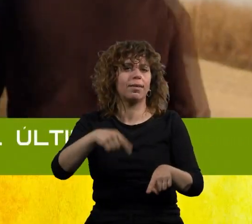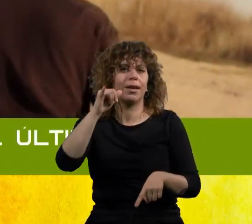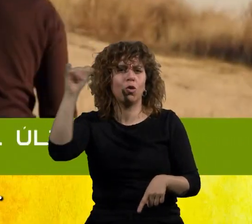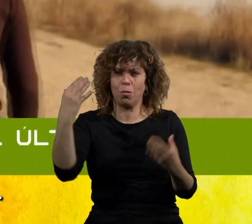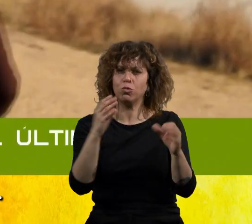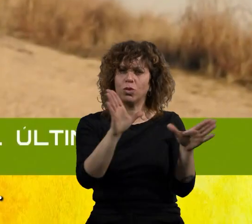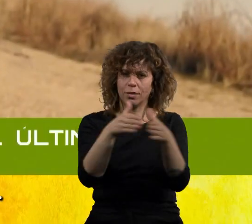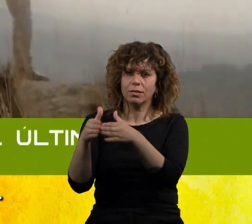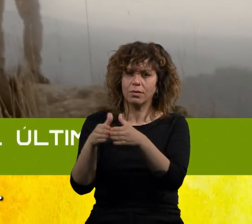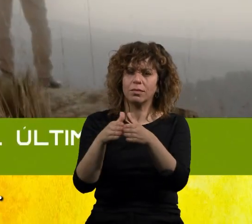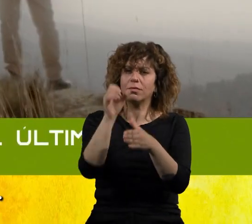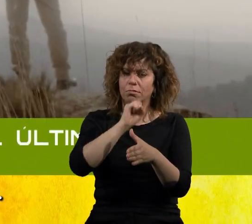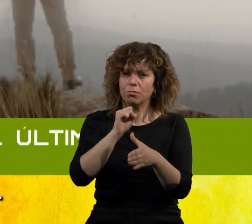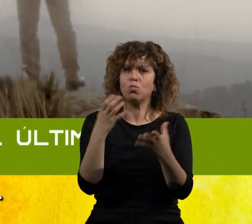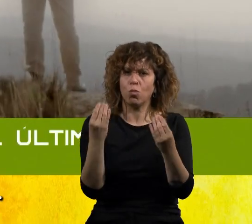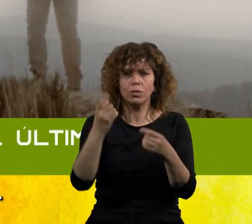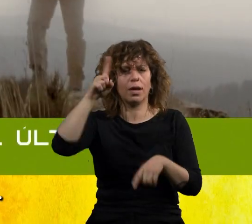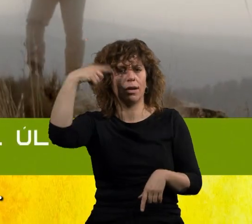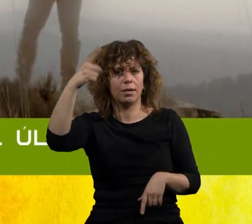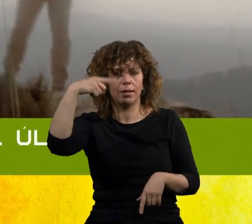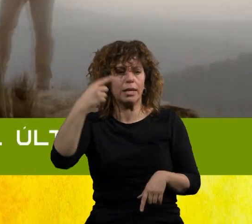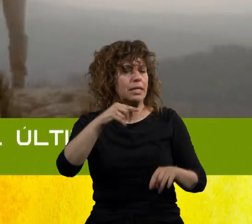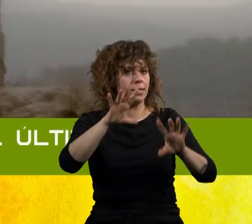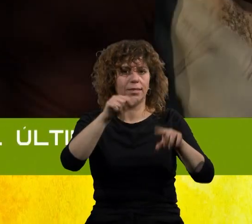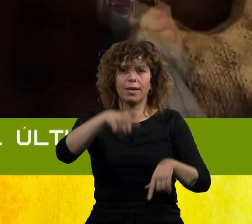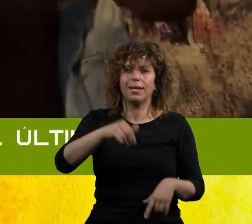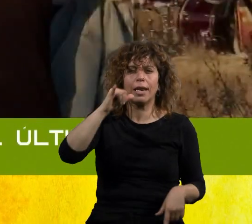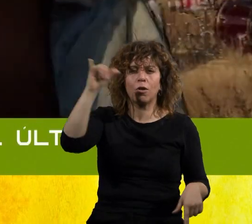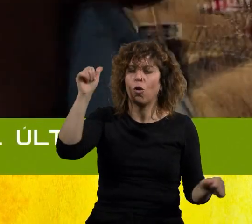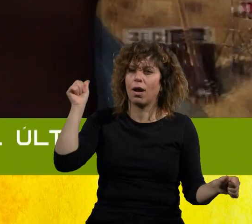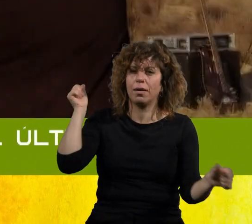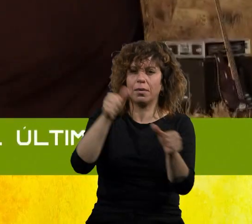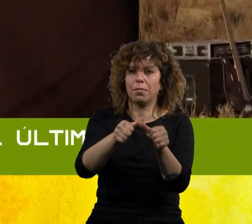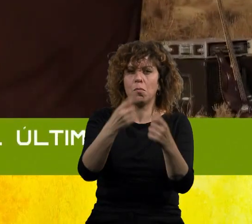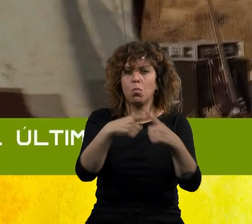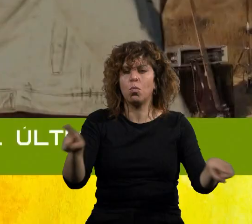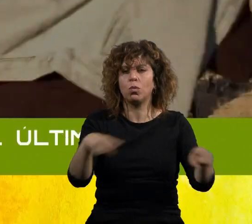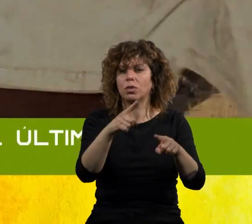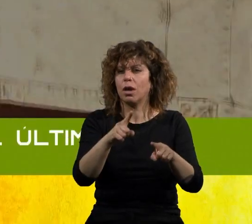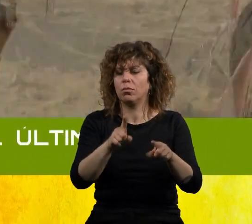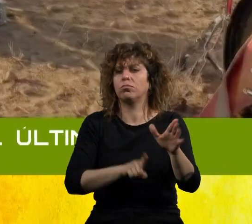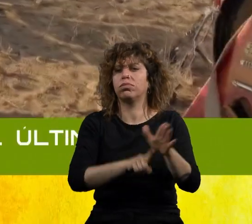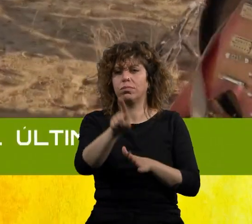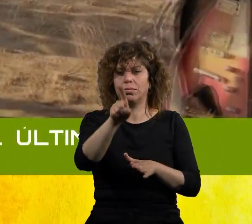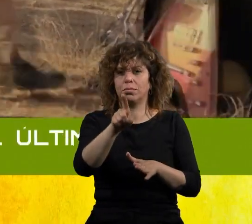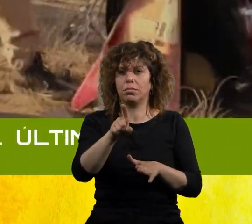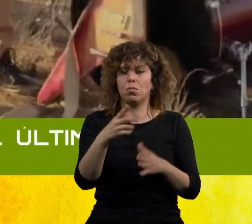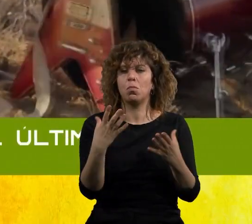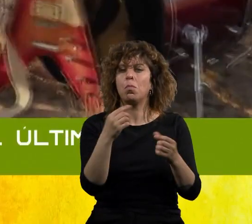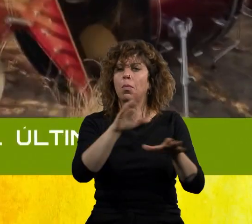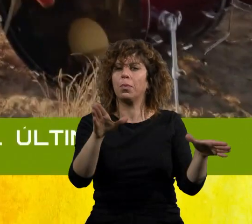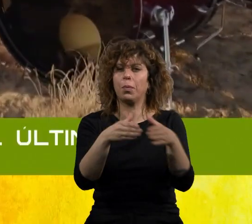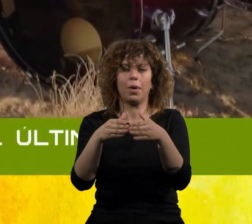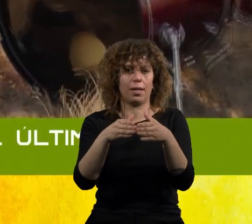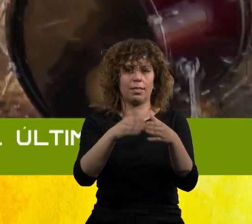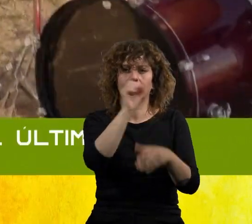muchas bandas, hay mucha movida, hay mucha cultura, ¿no? Sí. La Rioja siempre ha despuntado mucho. En el tema musical es muy guay, porque hay bandas desde